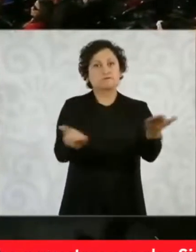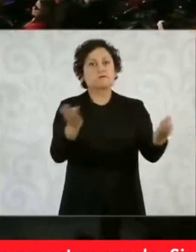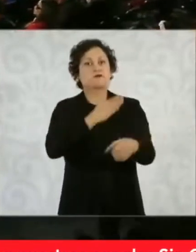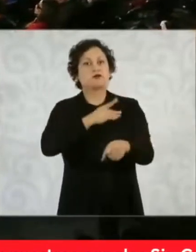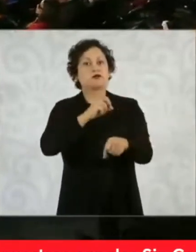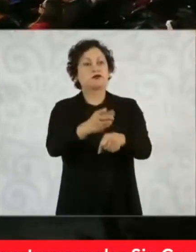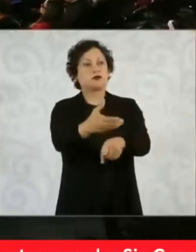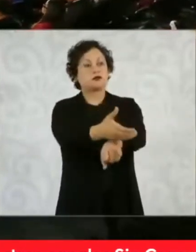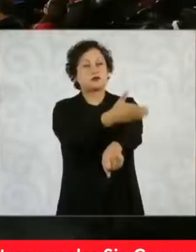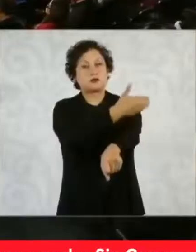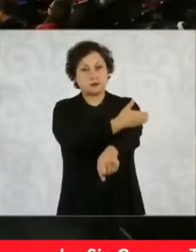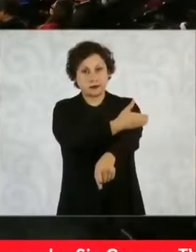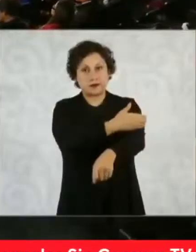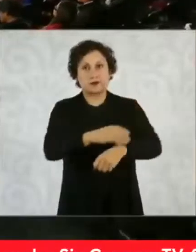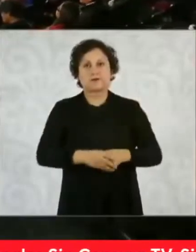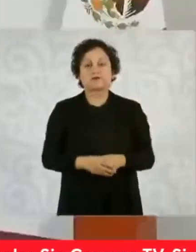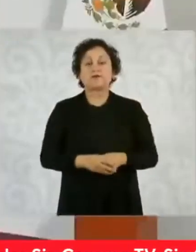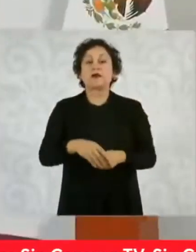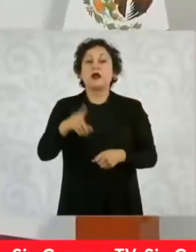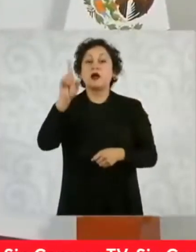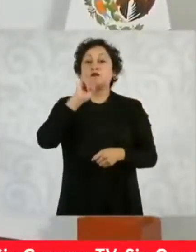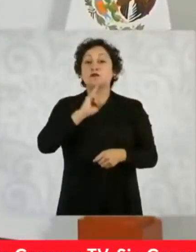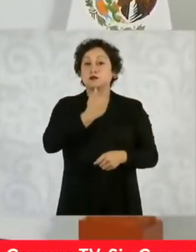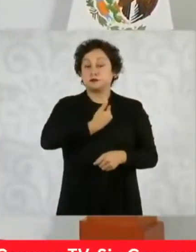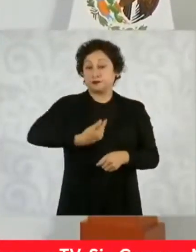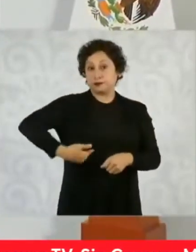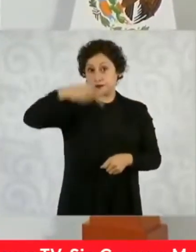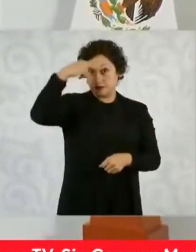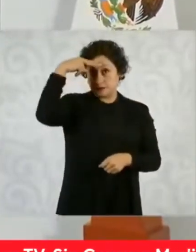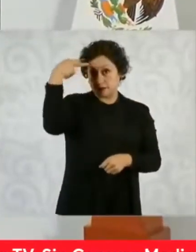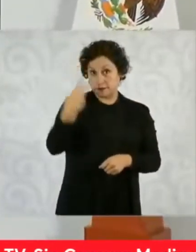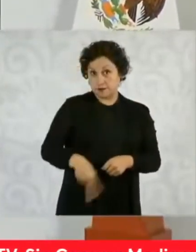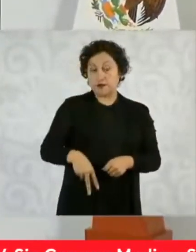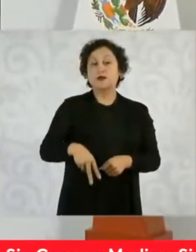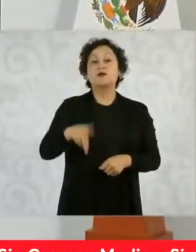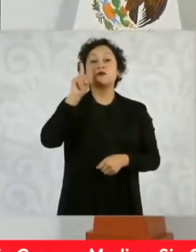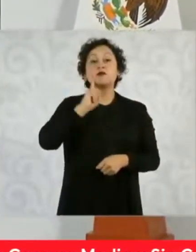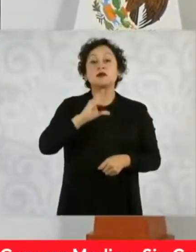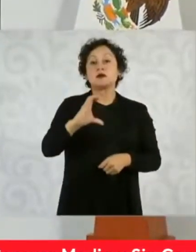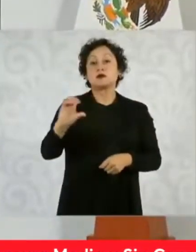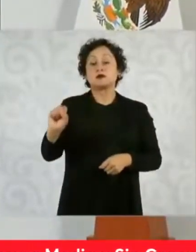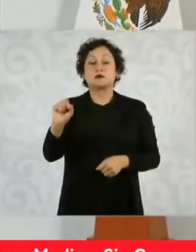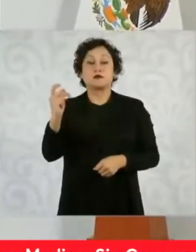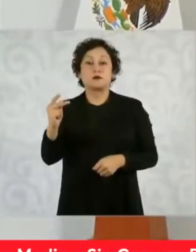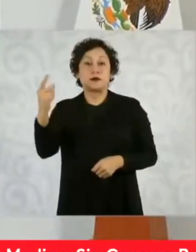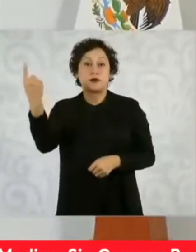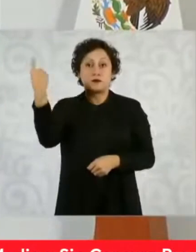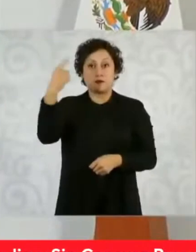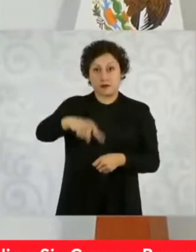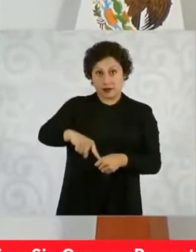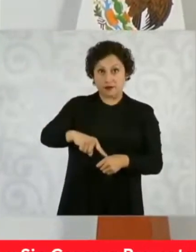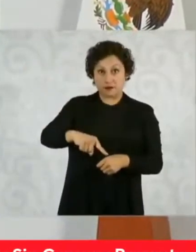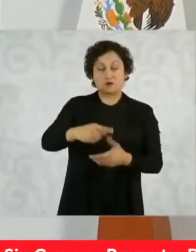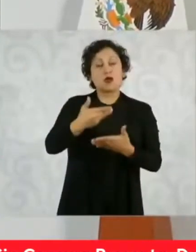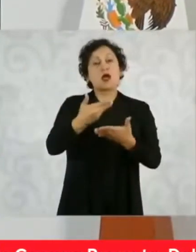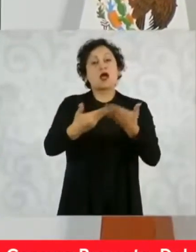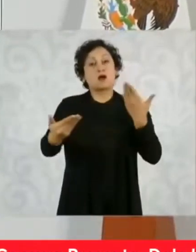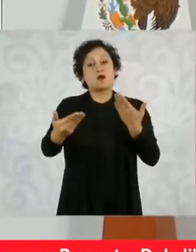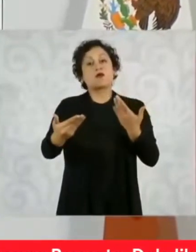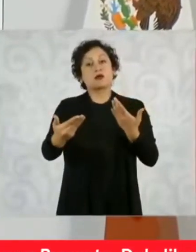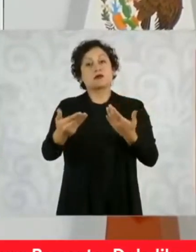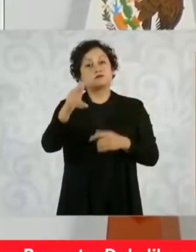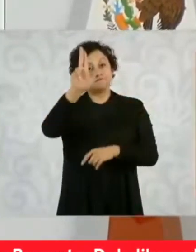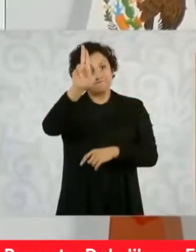instrucciones de la presidenta de México, Claudia Sheinbaum Pardo, vamos a iniciar cada